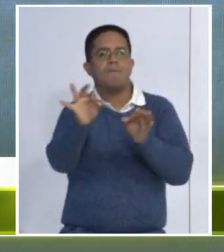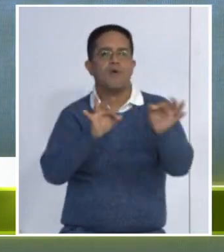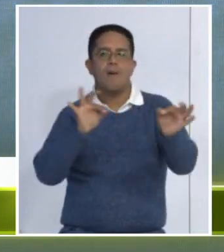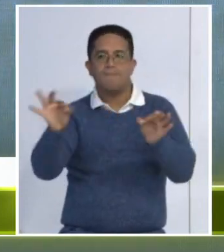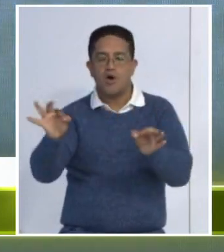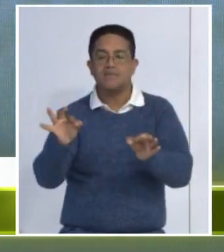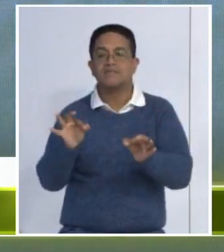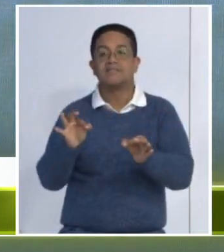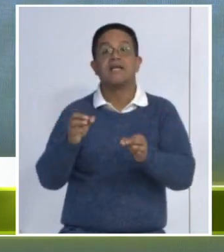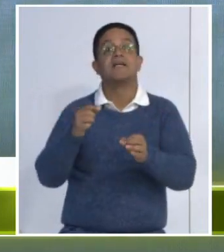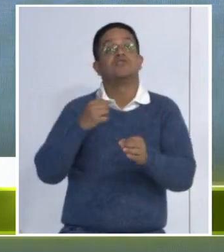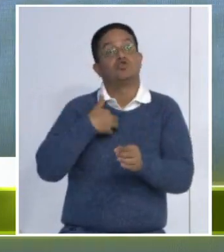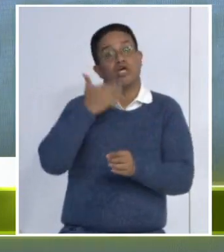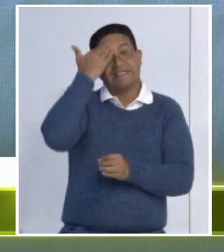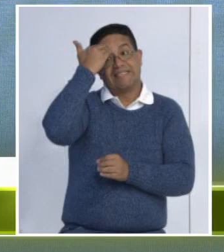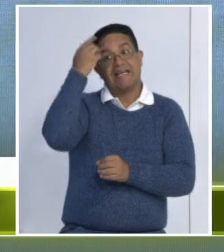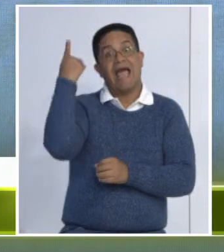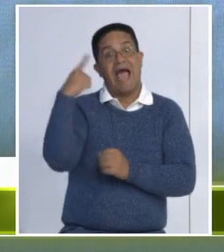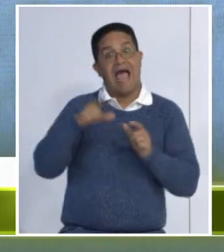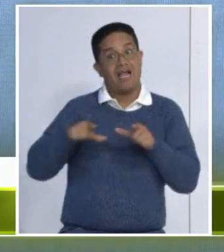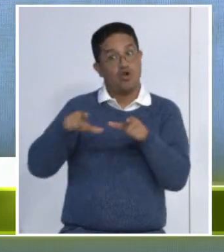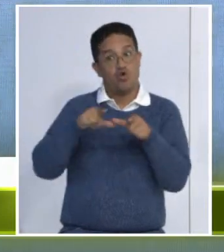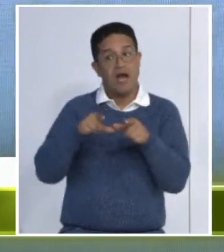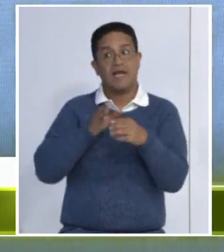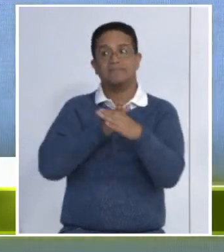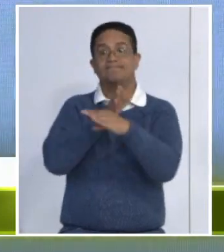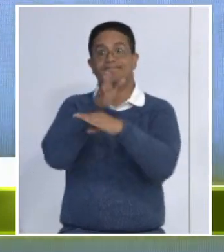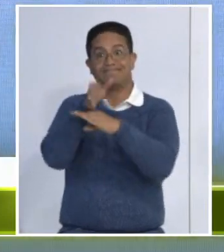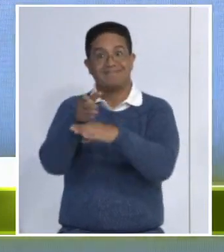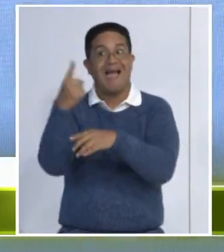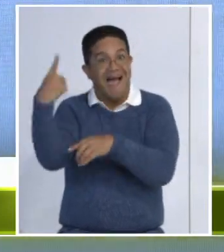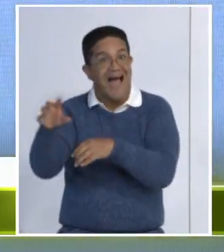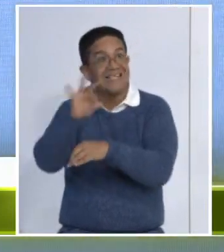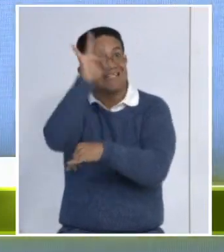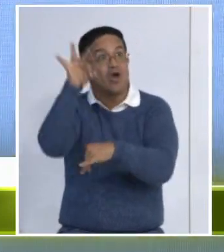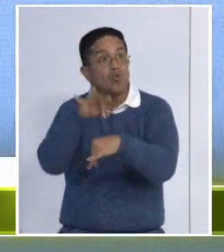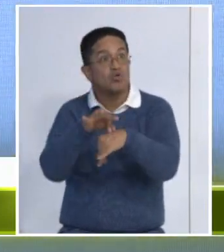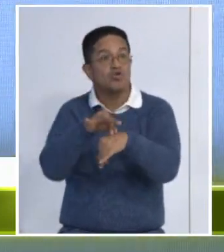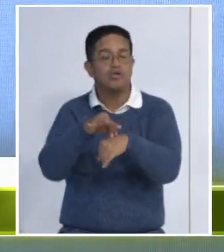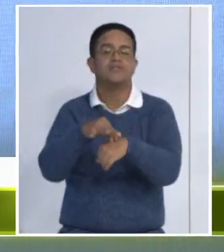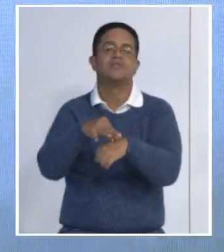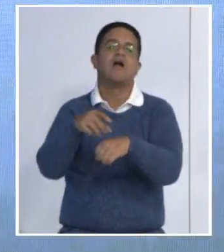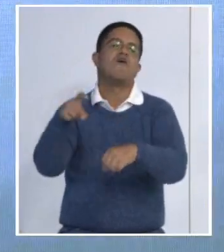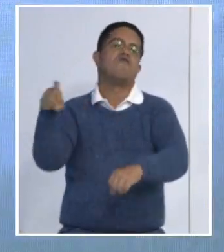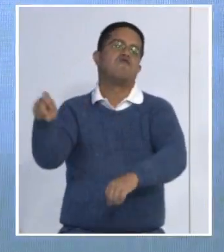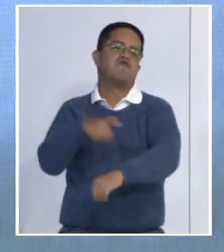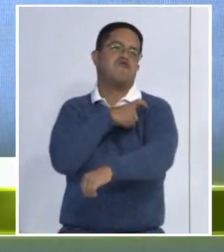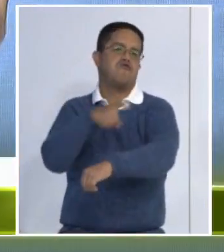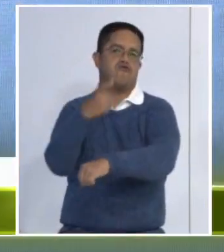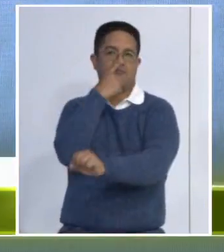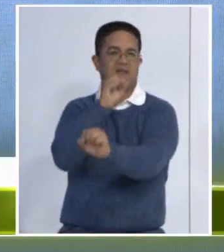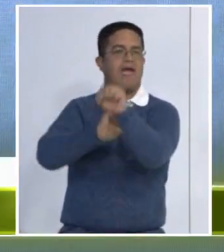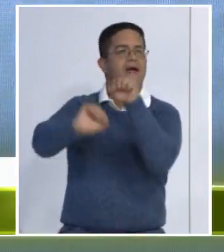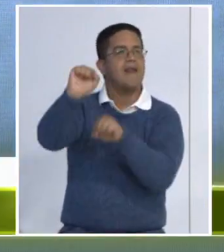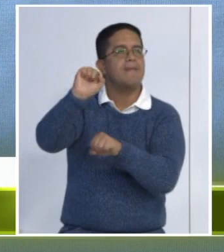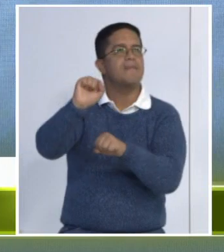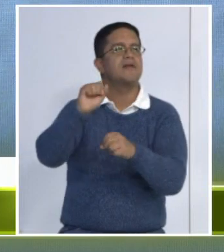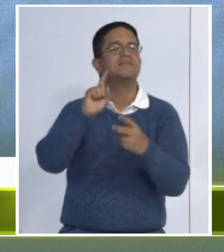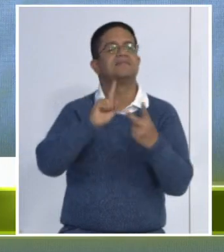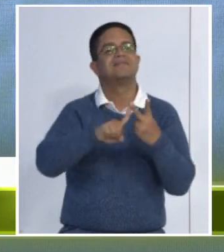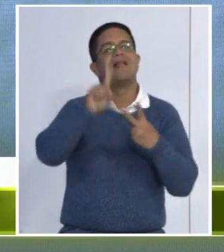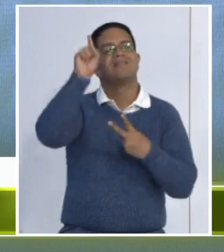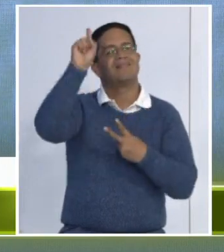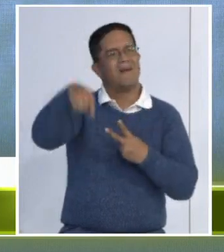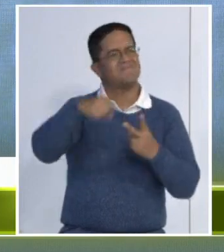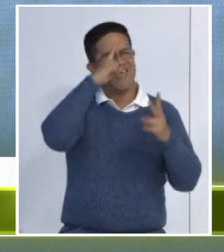donde hay muchos zancudos, utilizar la ropa adecuada, mangas largas, pantalones largos, utilizar repelente, utilizar